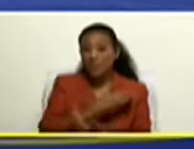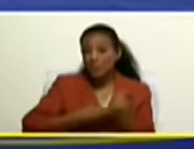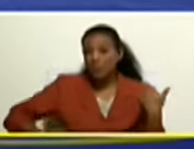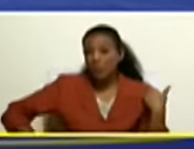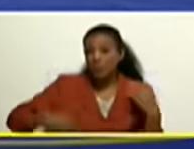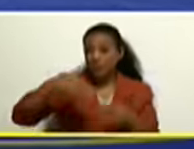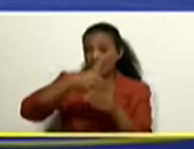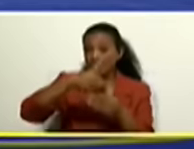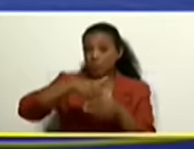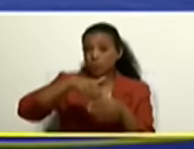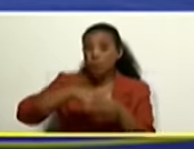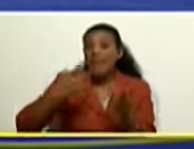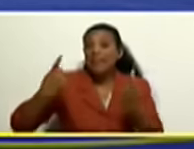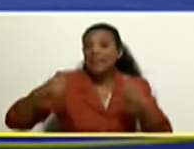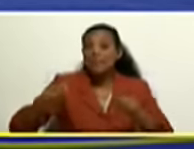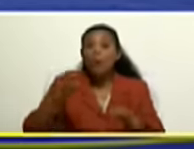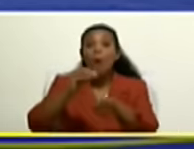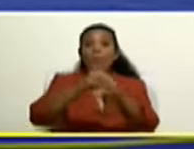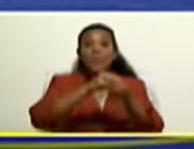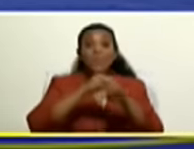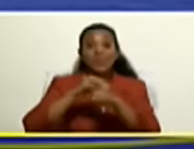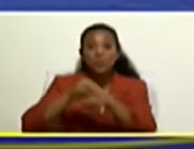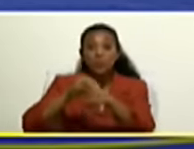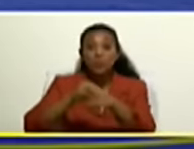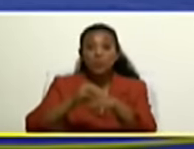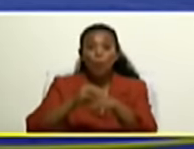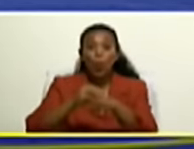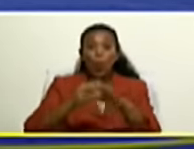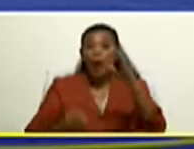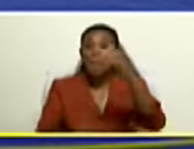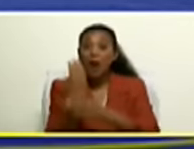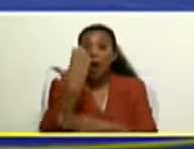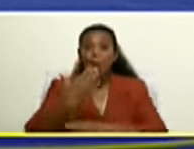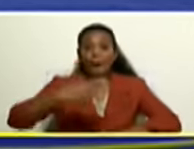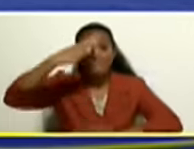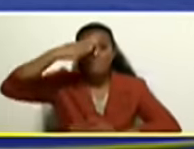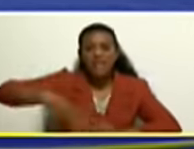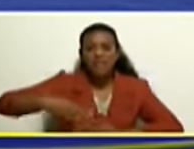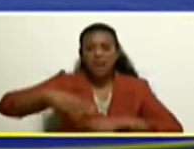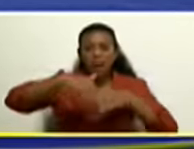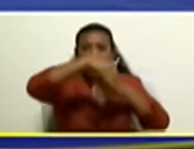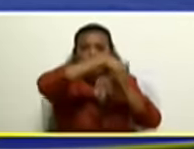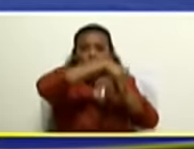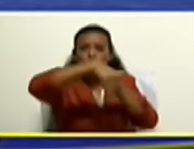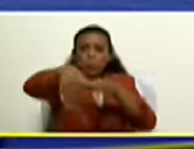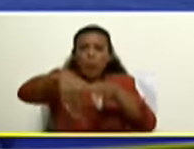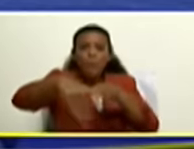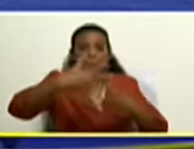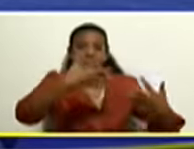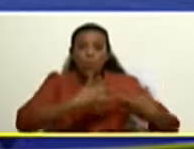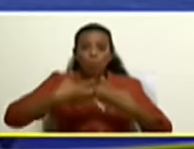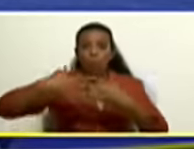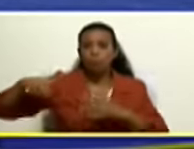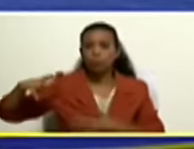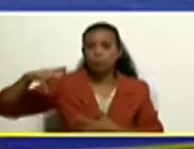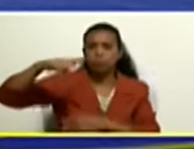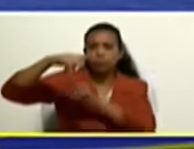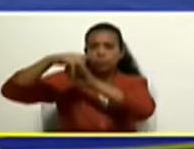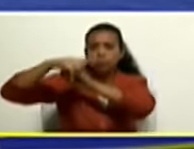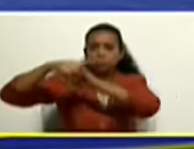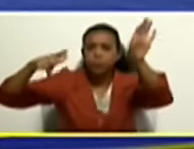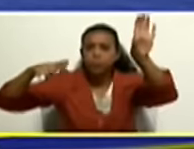presidencial, intentó, anunció que iba a construir una base militar de Estados Unidos para lanzar cohetes al